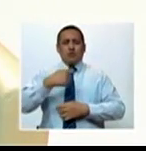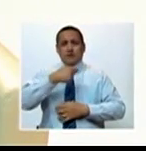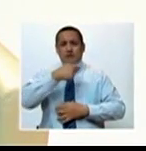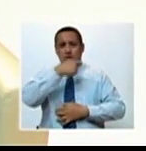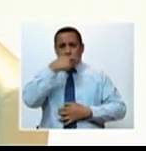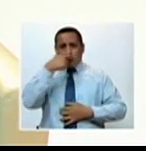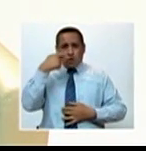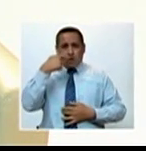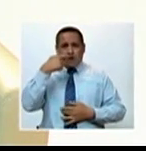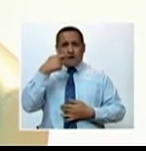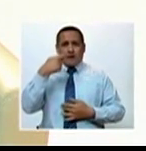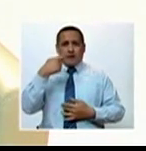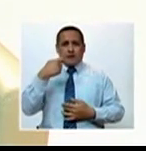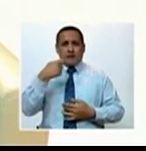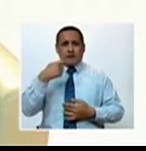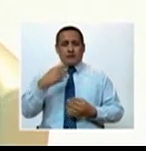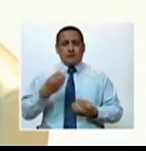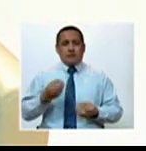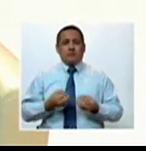microcomercializador.